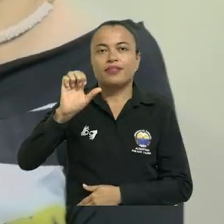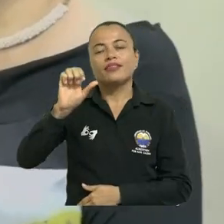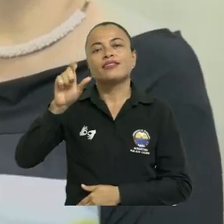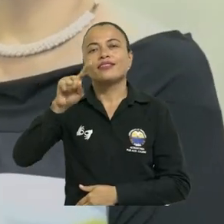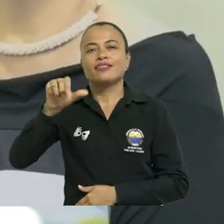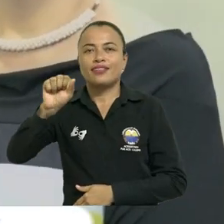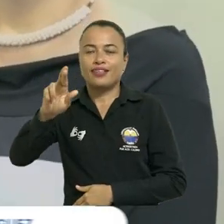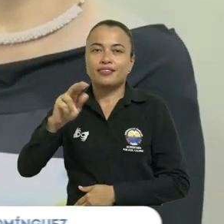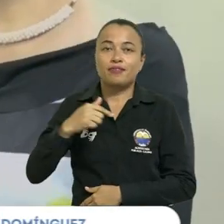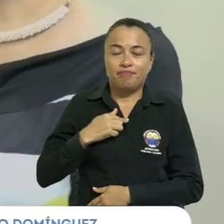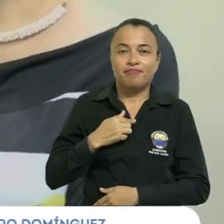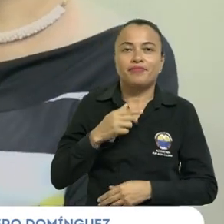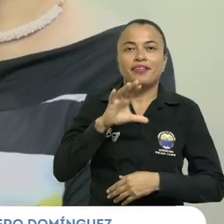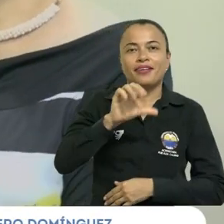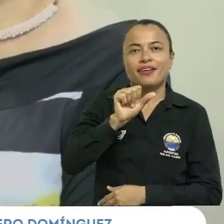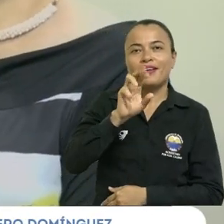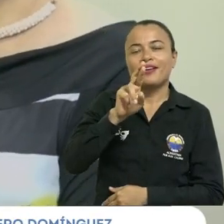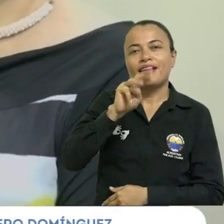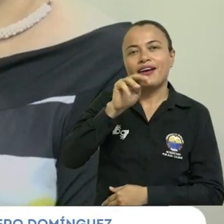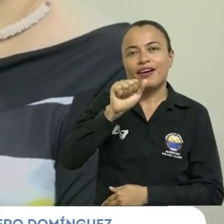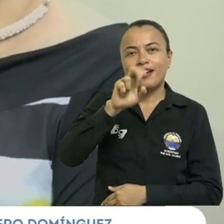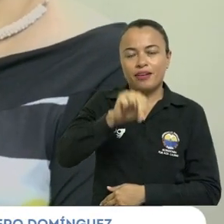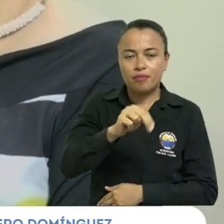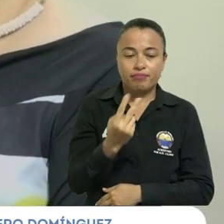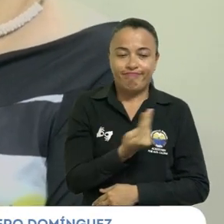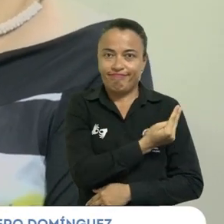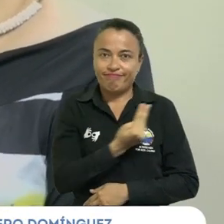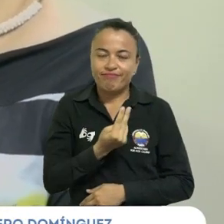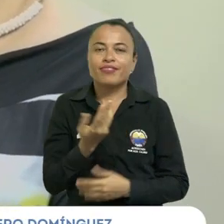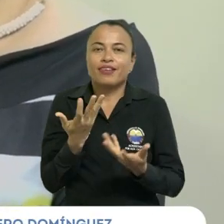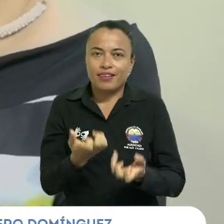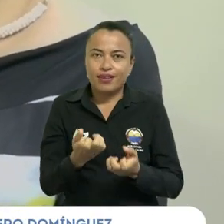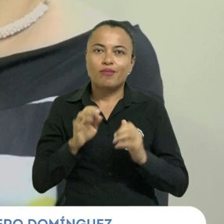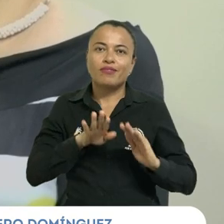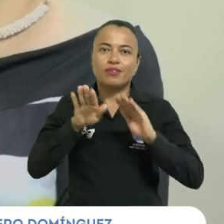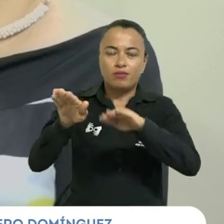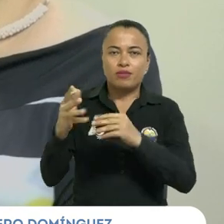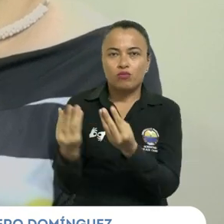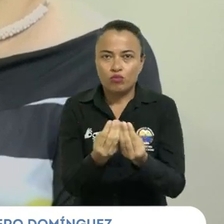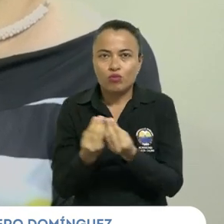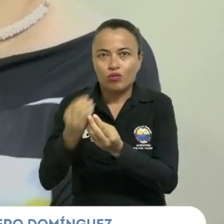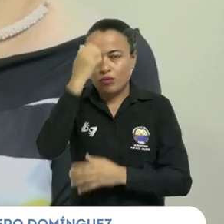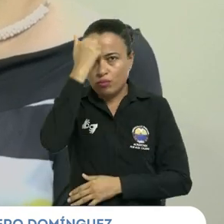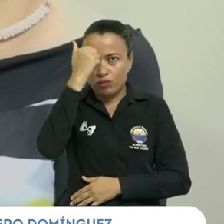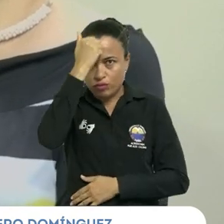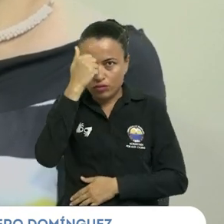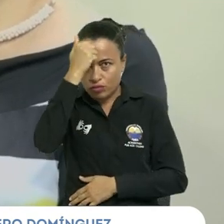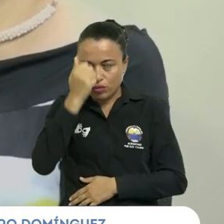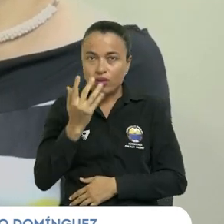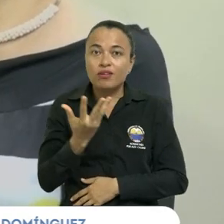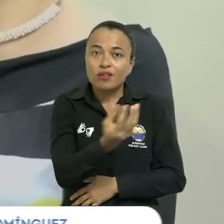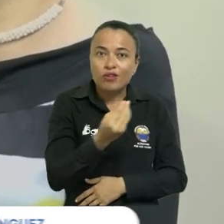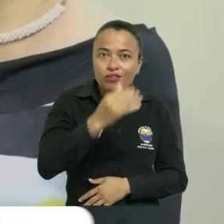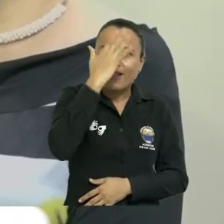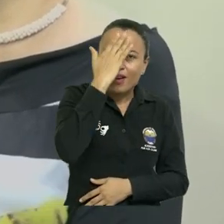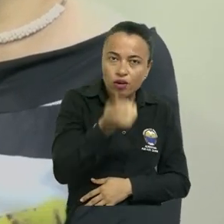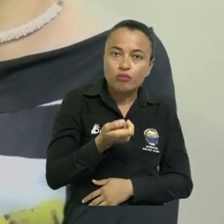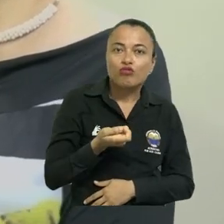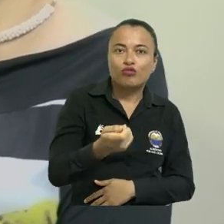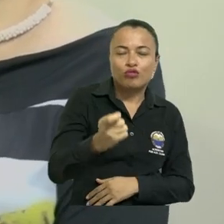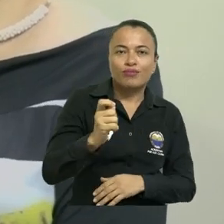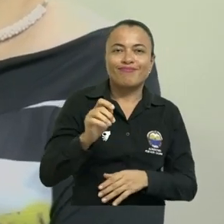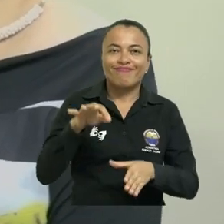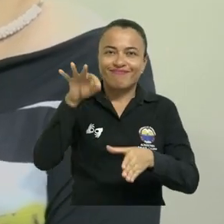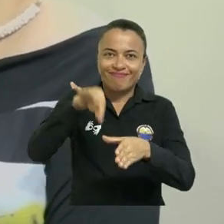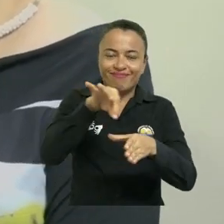Soy César Tamariz. Carmen Cecilia Caballero Domínguez. Y queremos ser los representantes de los profesores ante el Consejo Académico